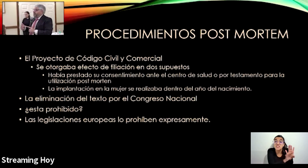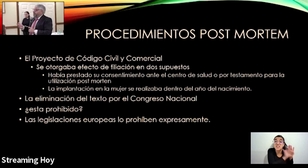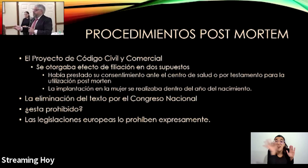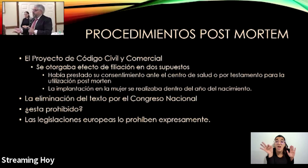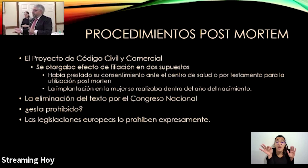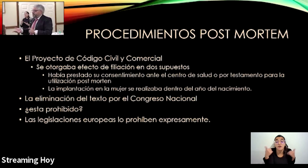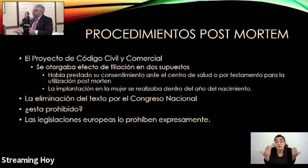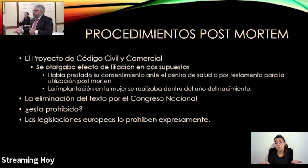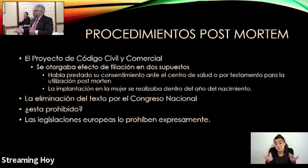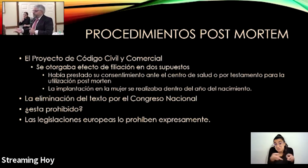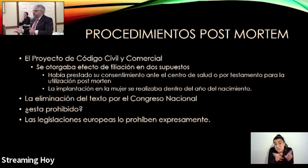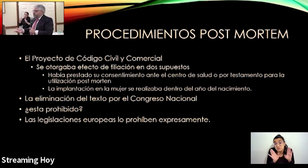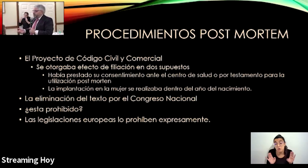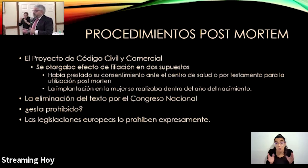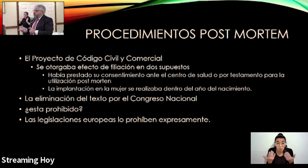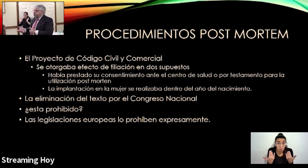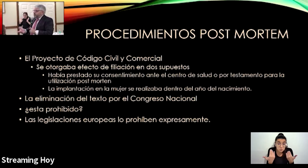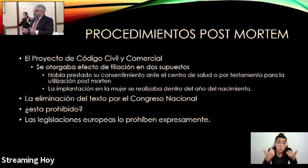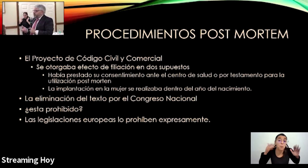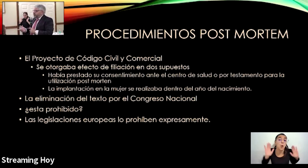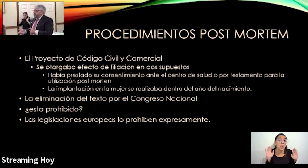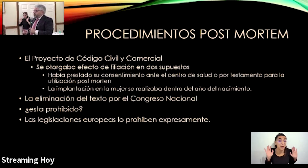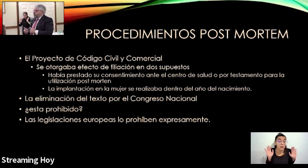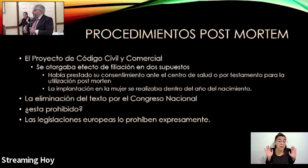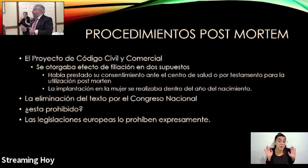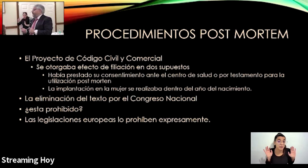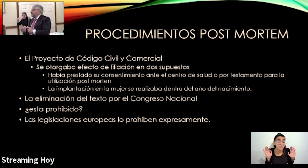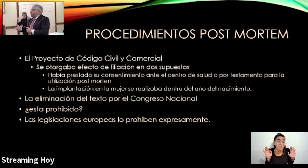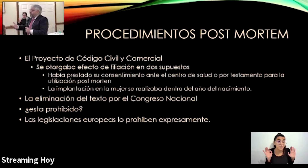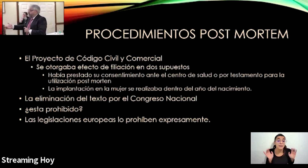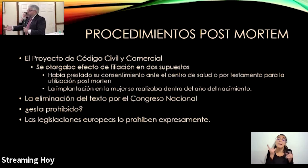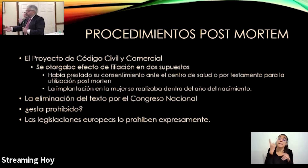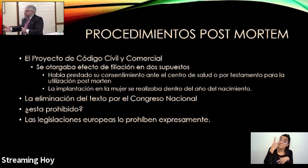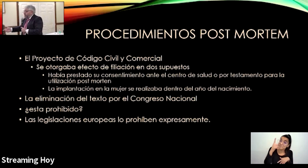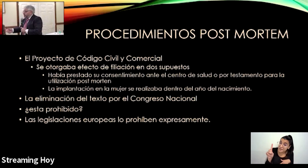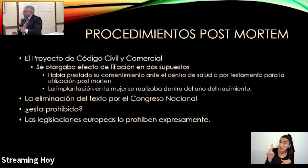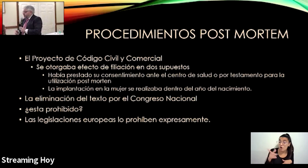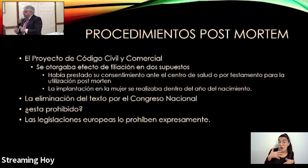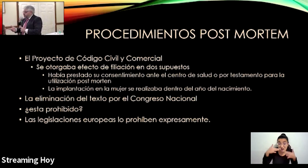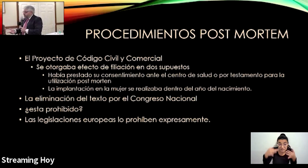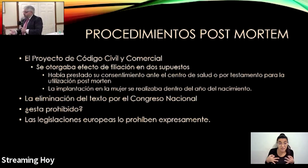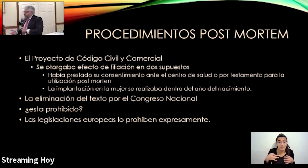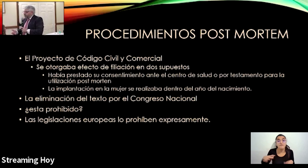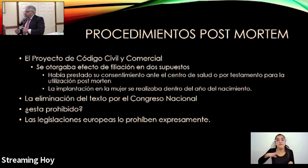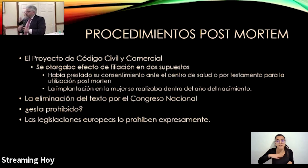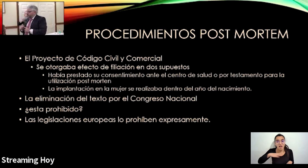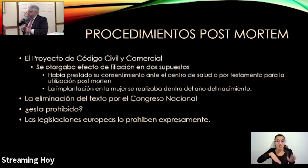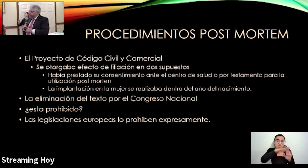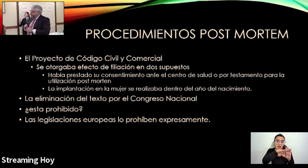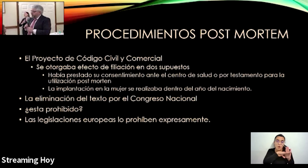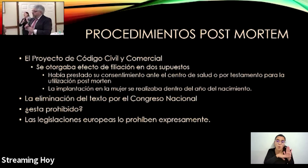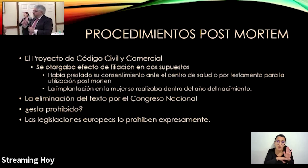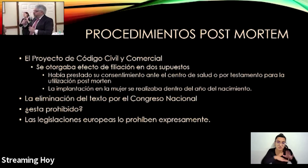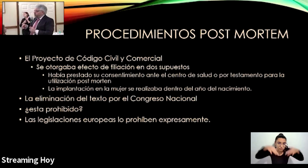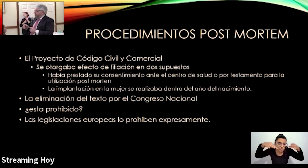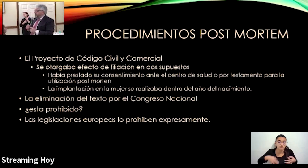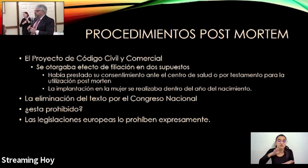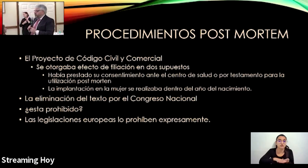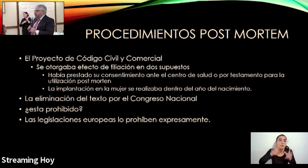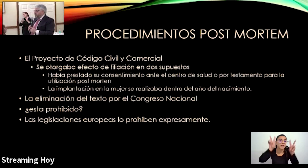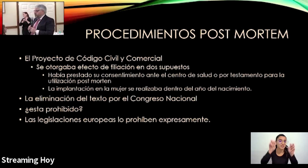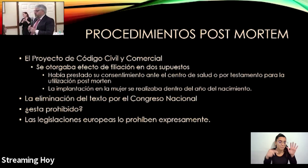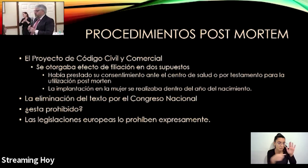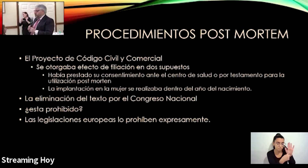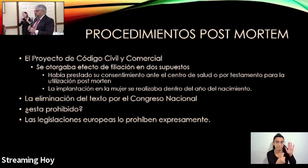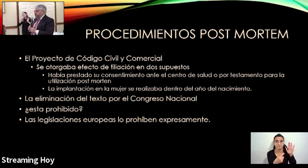principio esto estaría permitido. ¿Sí? Pero lo cierto es que falta una regulación sobre el particular